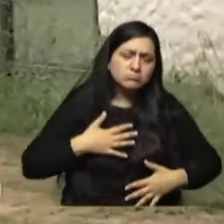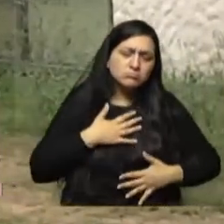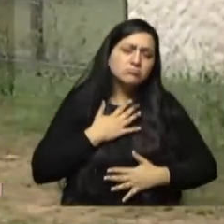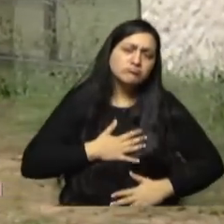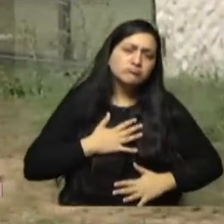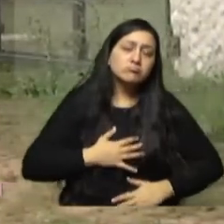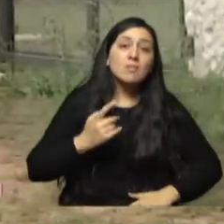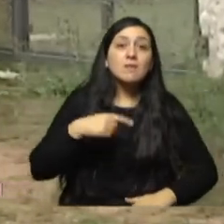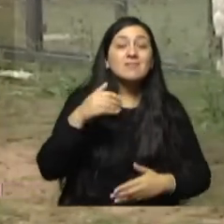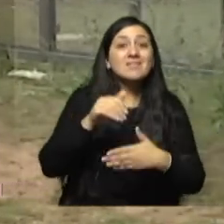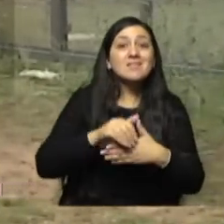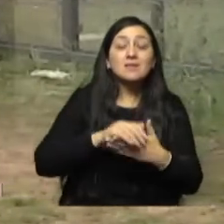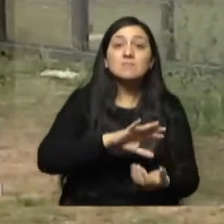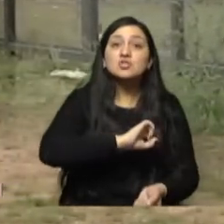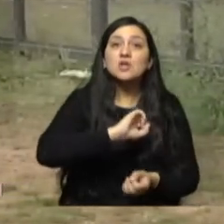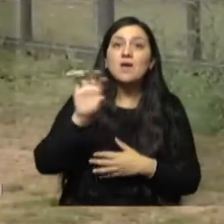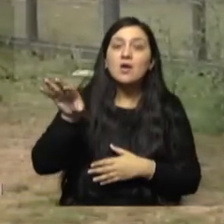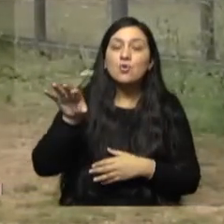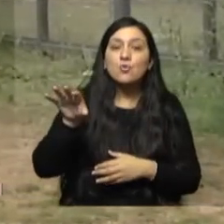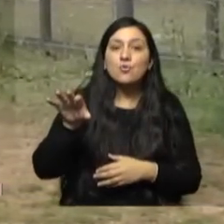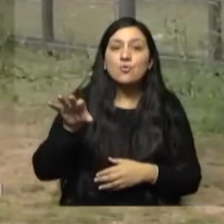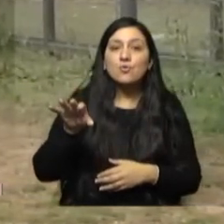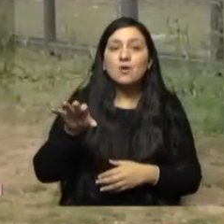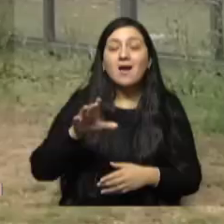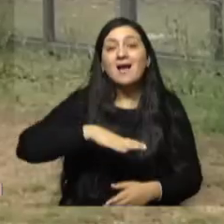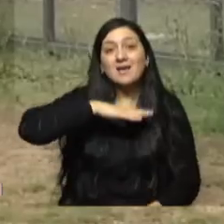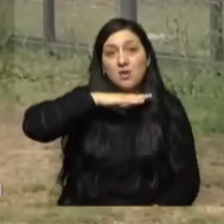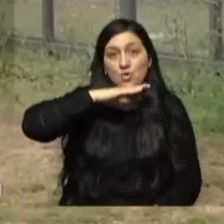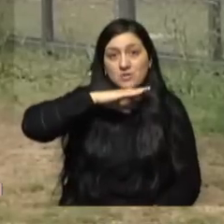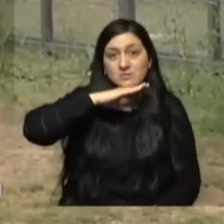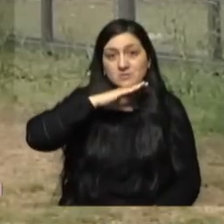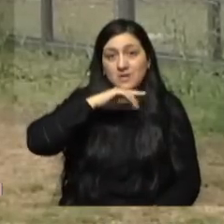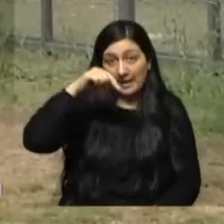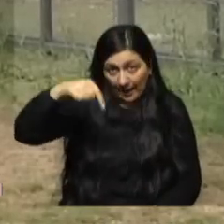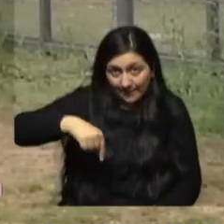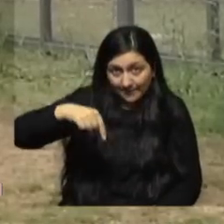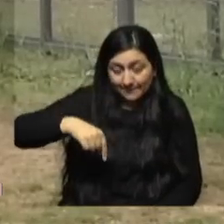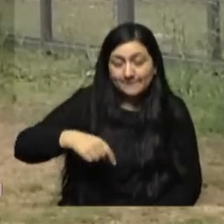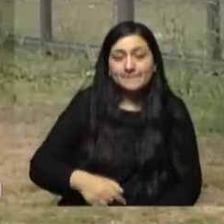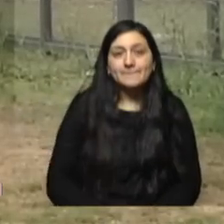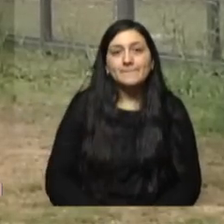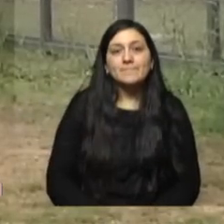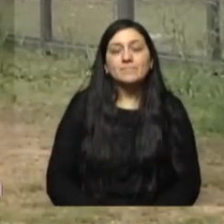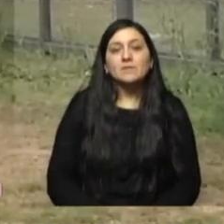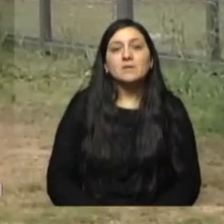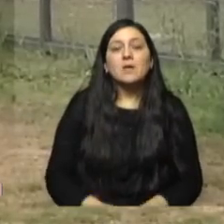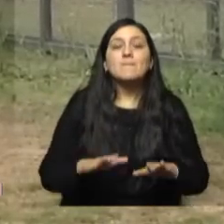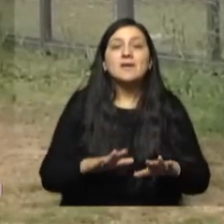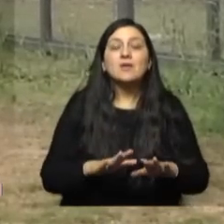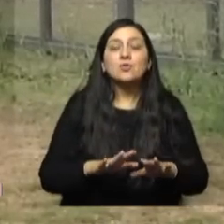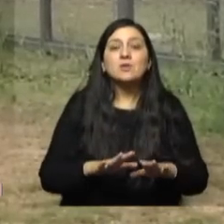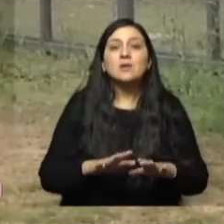Bueno, y a la tardecita me trasladaron de allí a Canelones, hasta acá. Es decir, hicieron un parate en